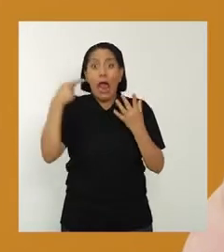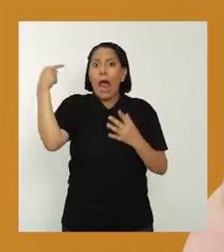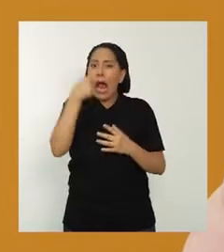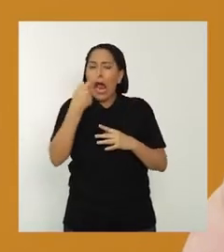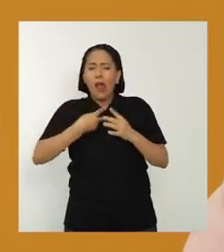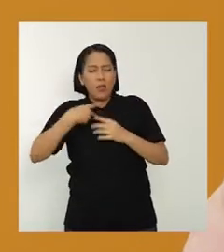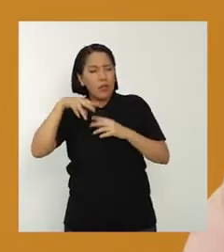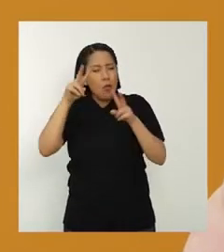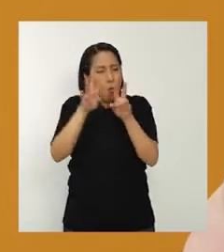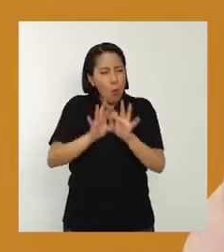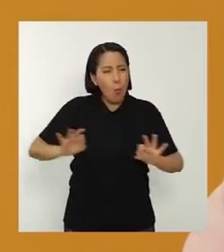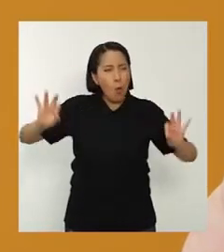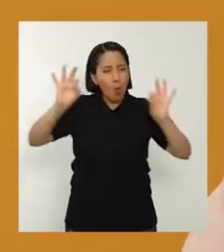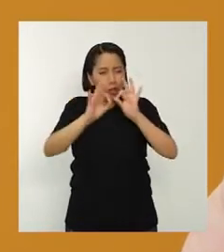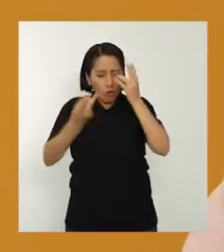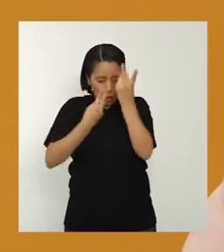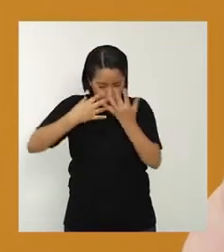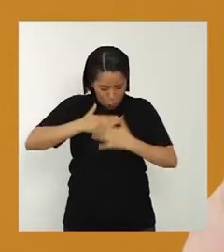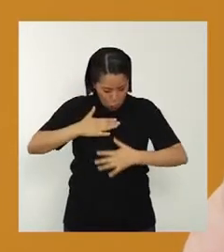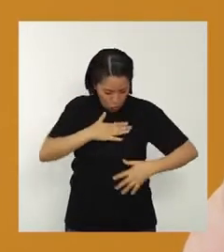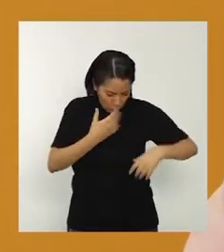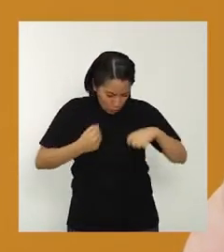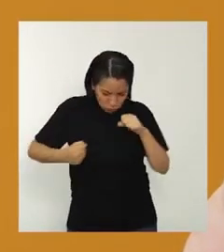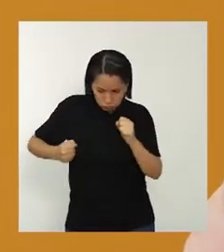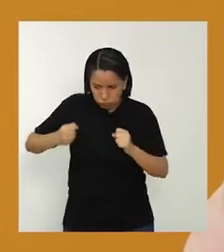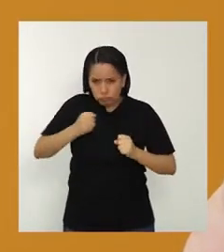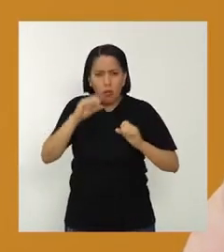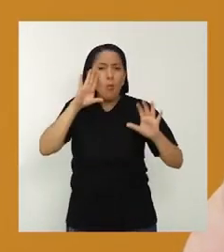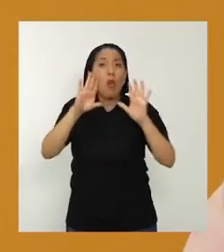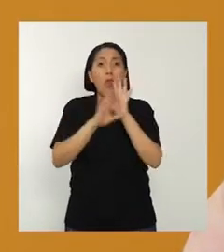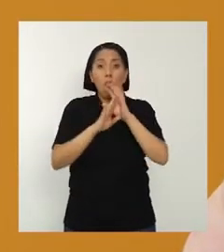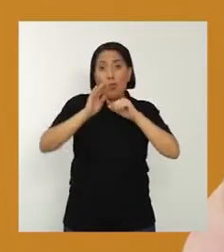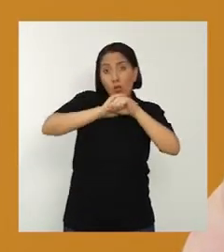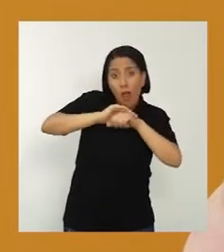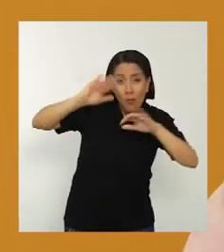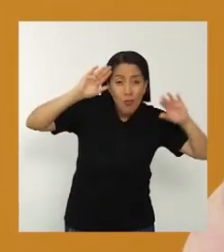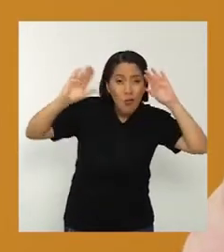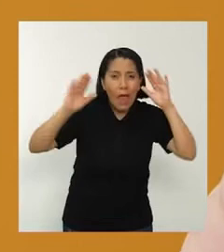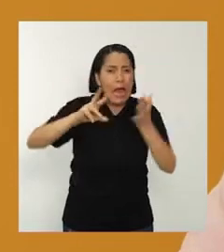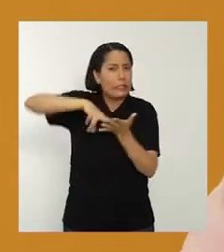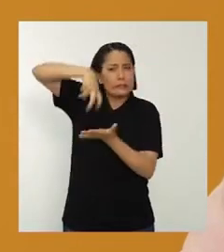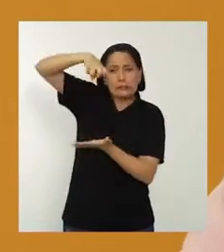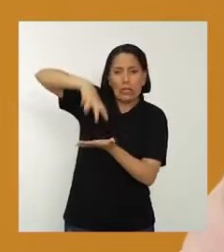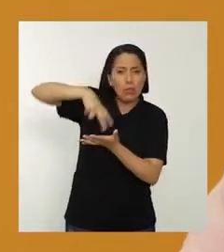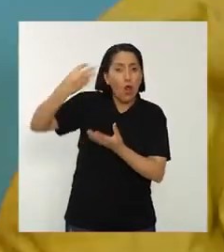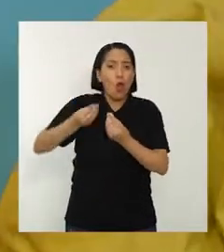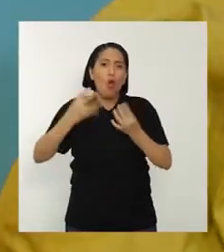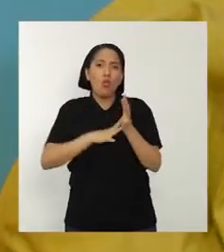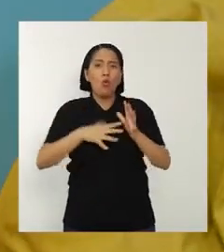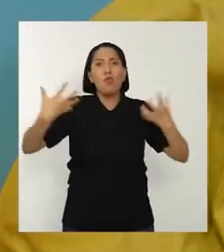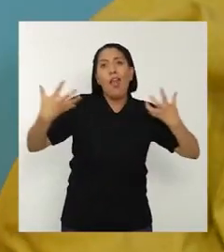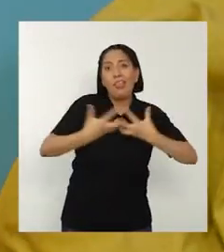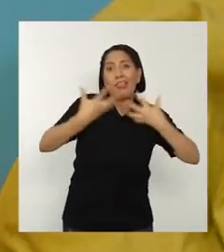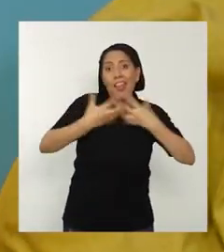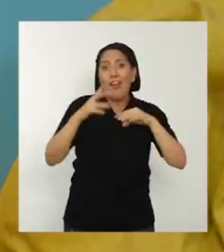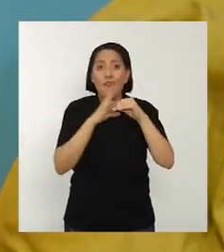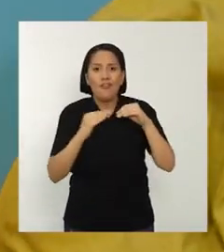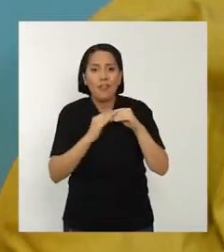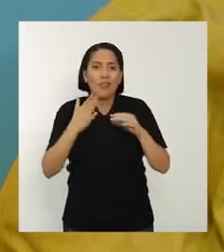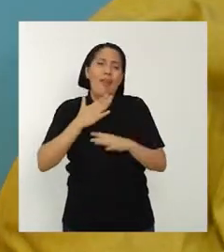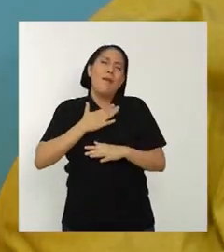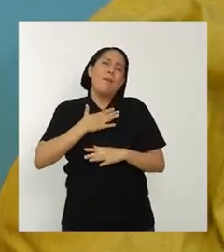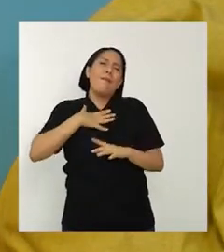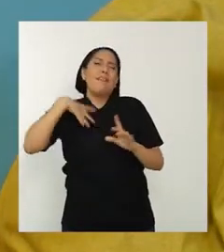movimiento, hay que percatarnos en cómo nuestro cuerpo se mueve cuando hacemos acciones, como saludar, saltar o... Preparar una ensalada de